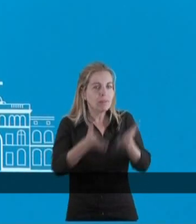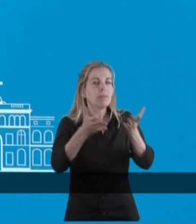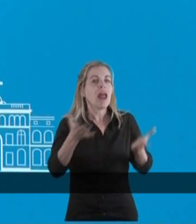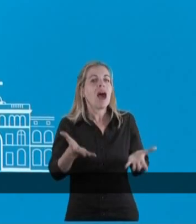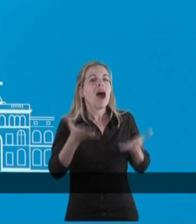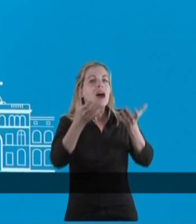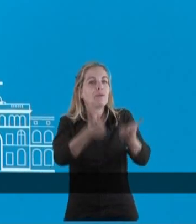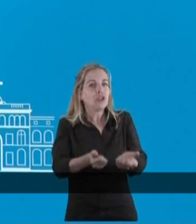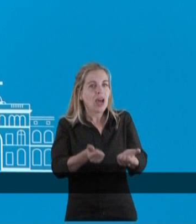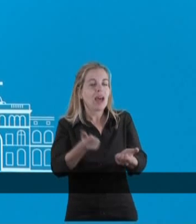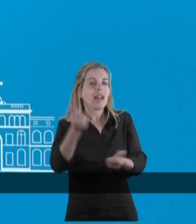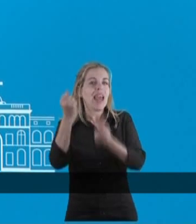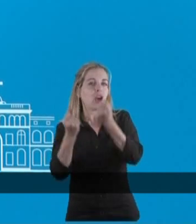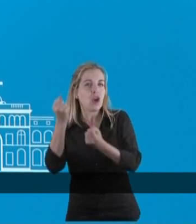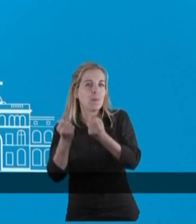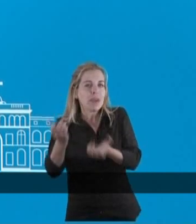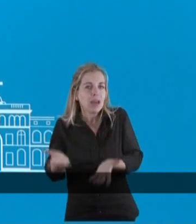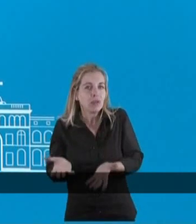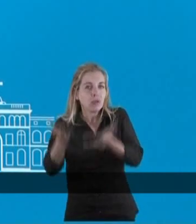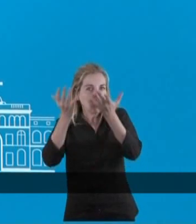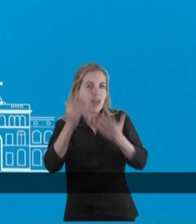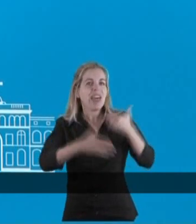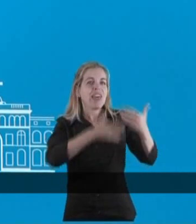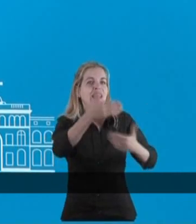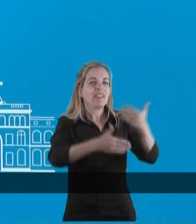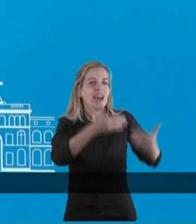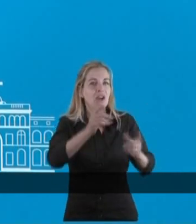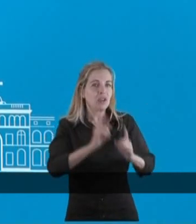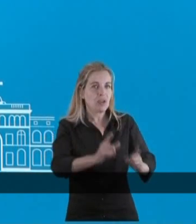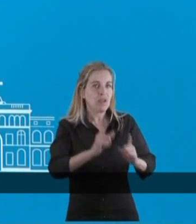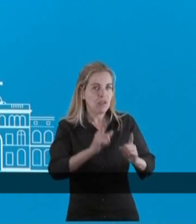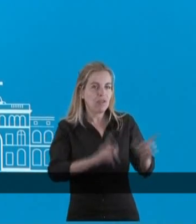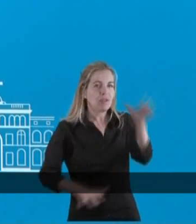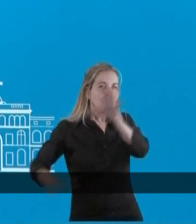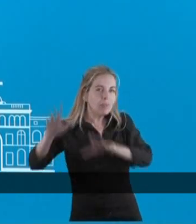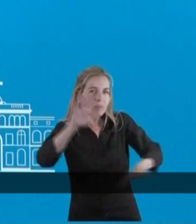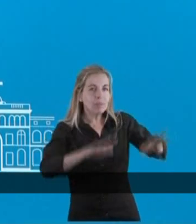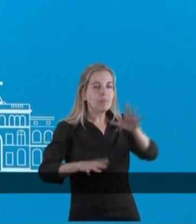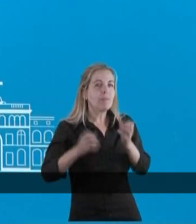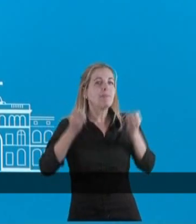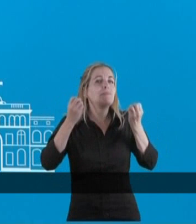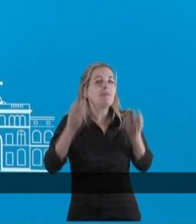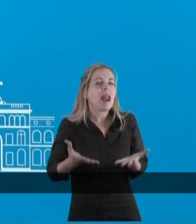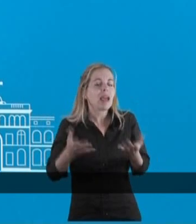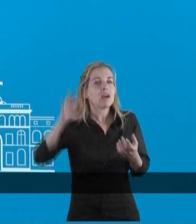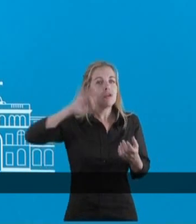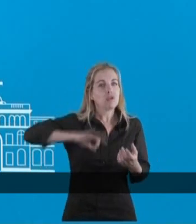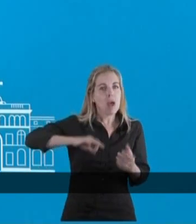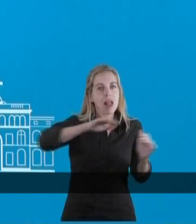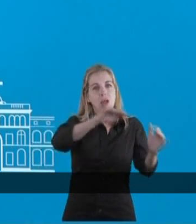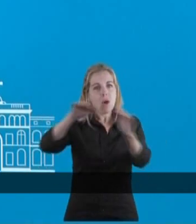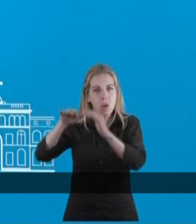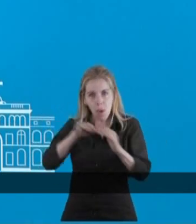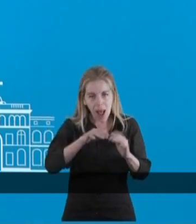la Argentina no solo se sostenga en el tiempo, sino que también se redistribuya para garantizar el nivel del salario. Saben también que se